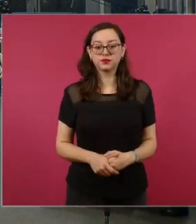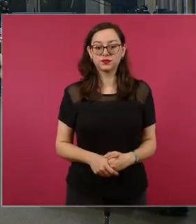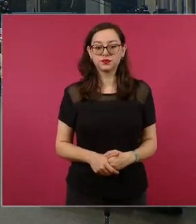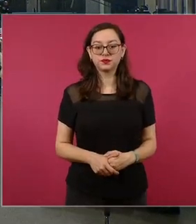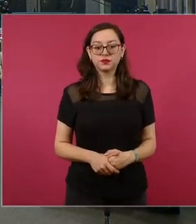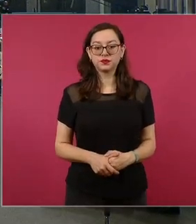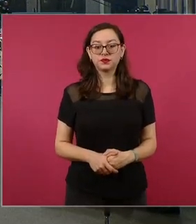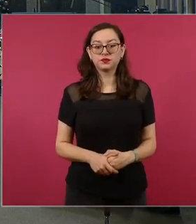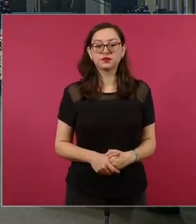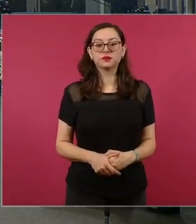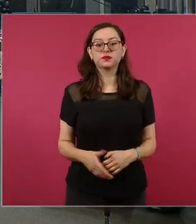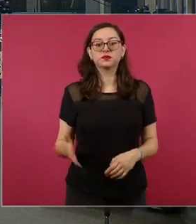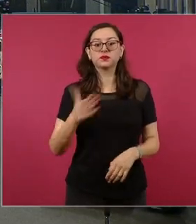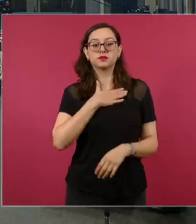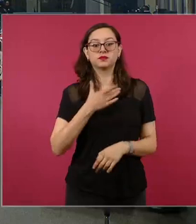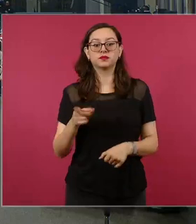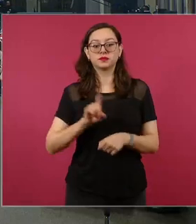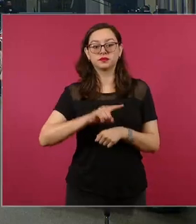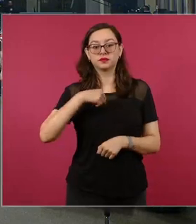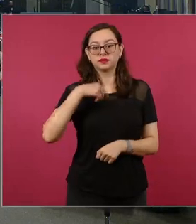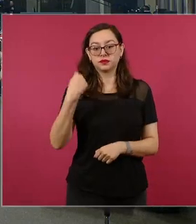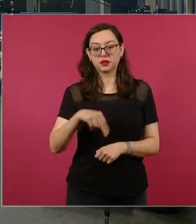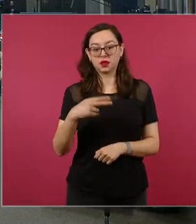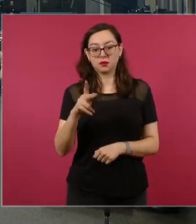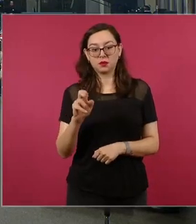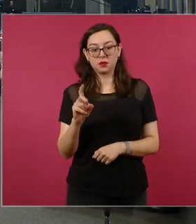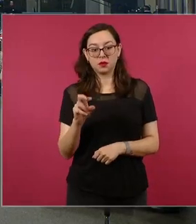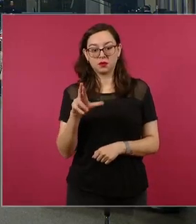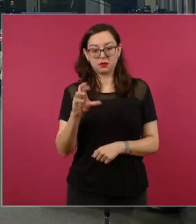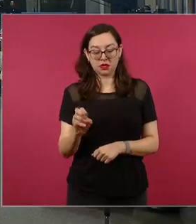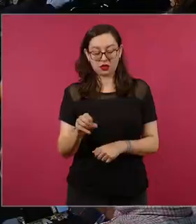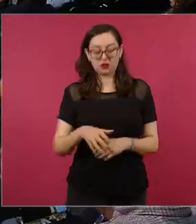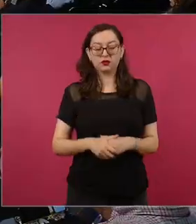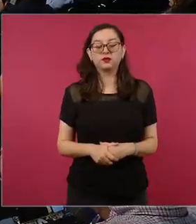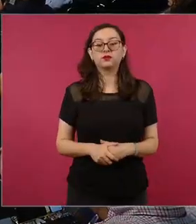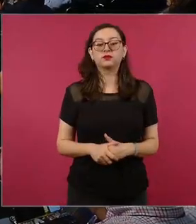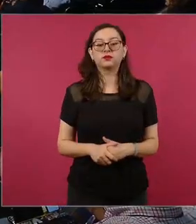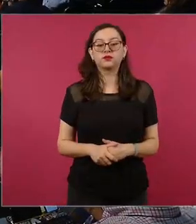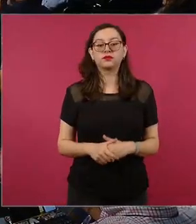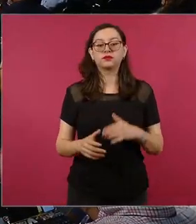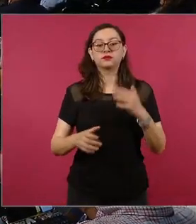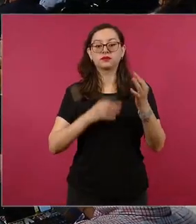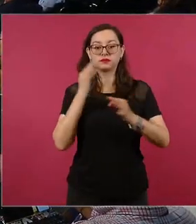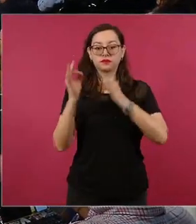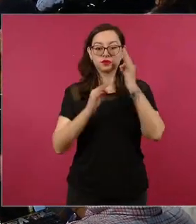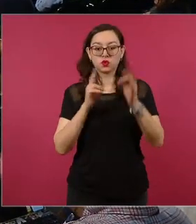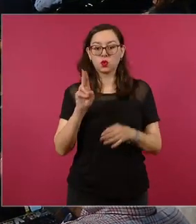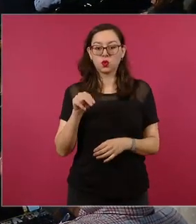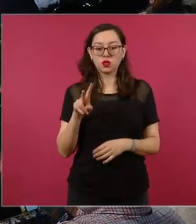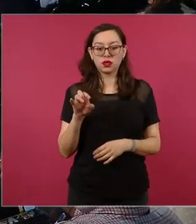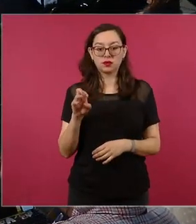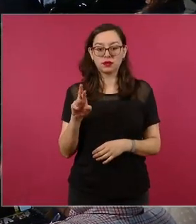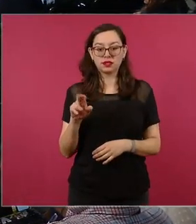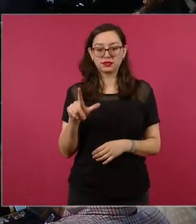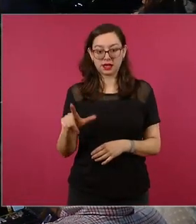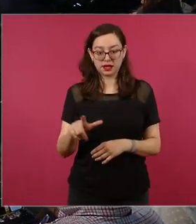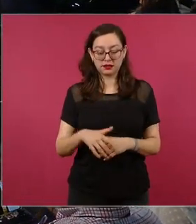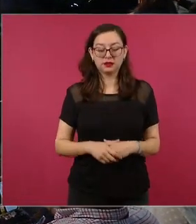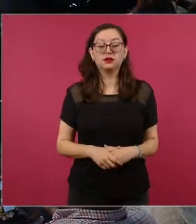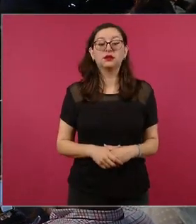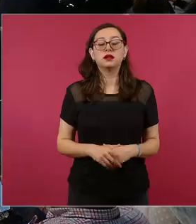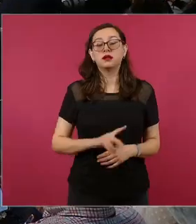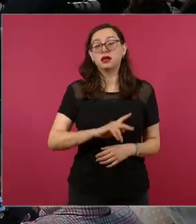Presidente, buenos días. Pedro Villecaña, el periódico Universal. Presidente, preguntarle, ayer ya se dio la información del resultado de las encuestas que hizo